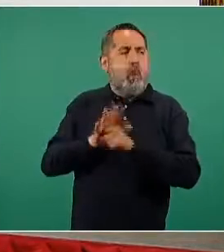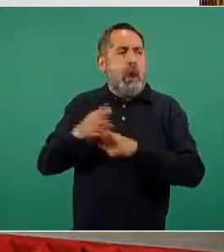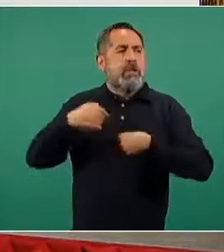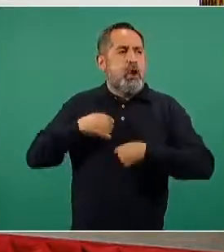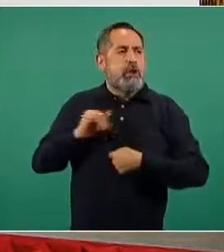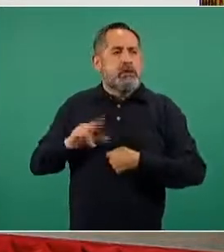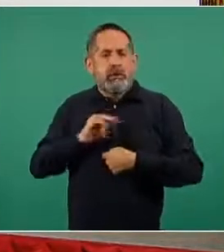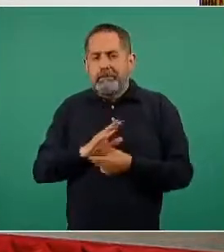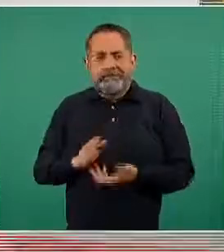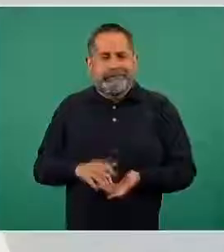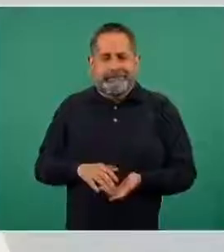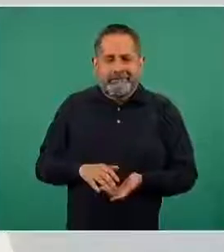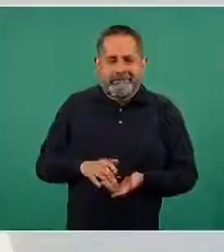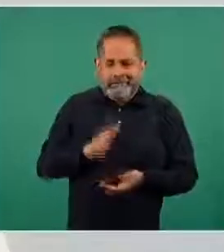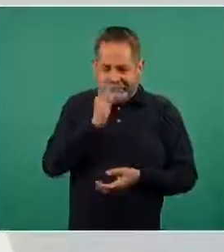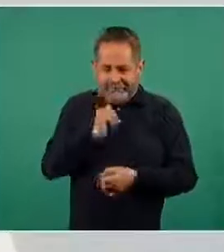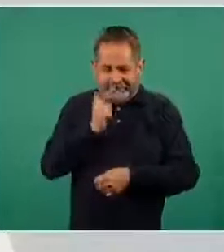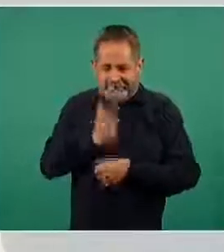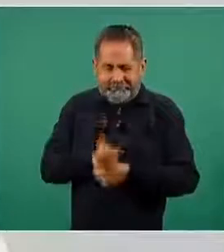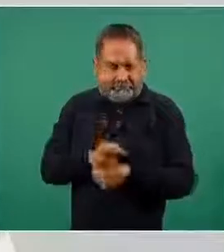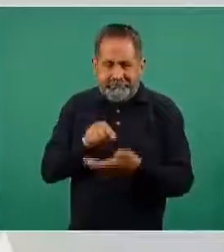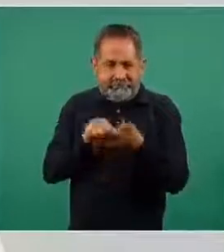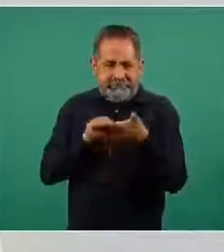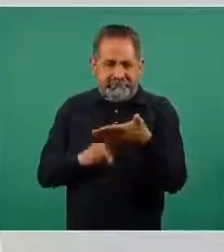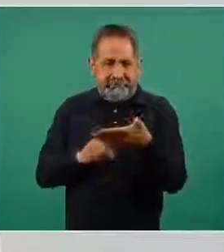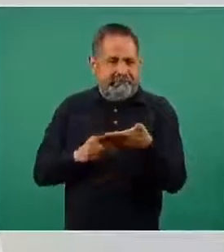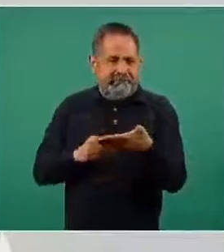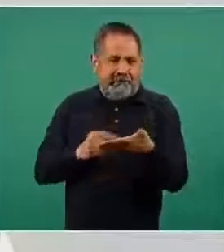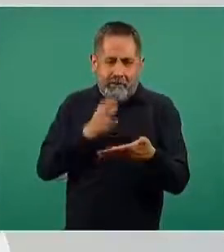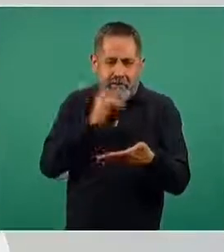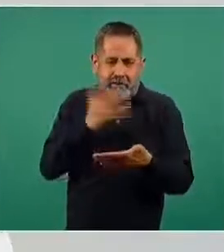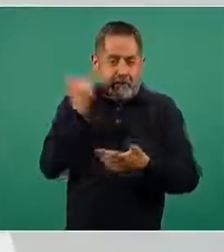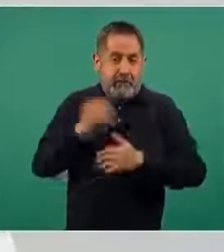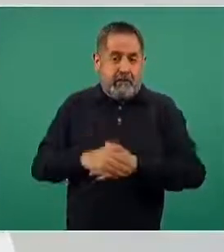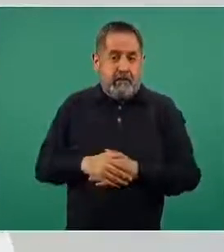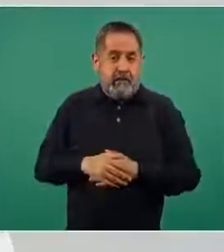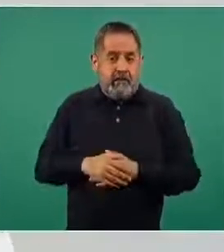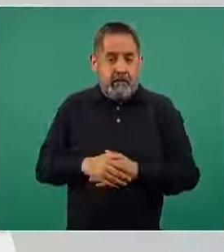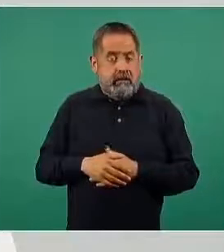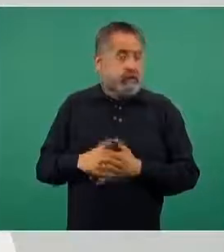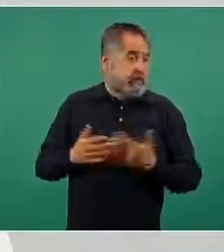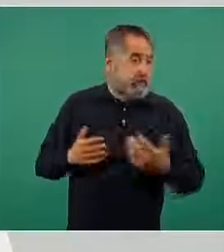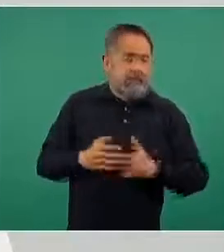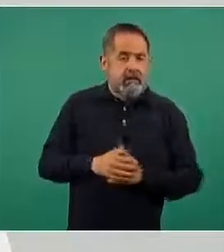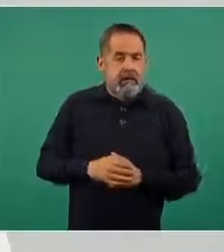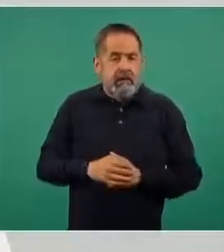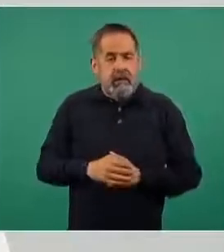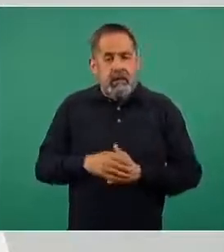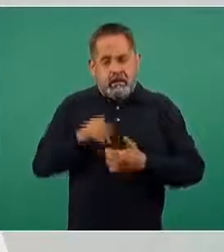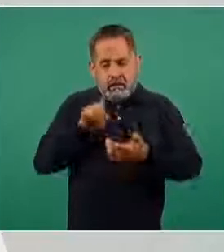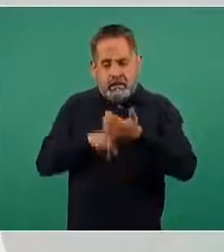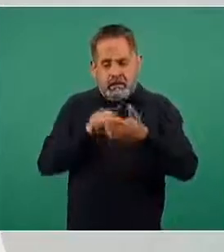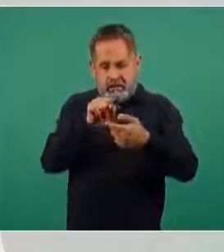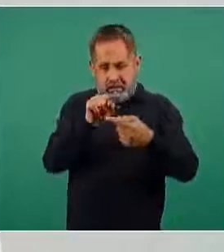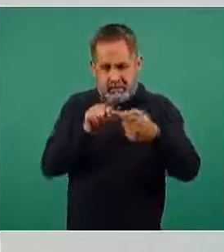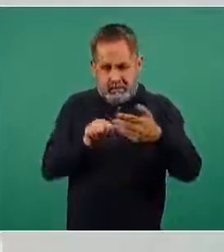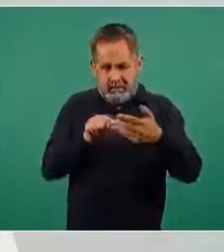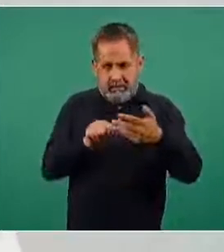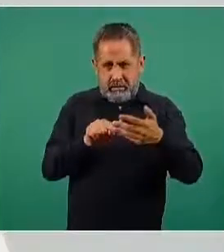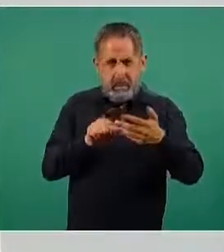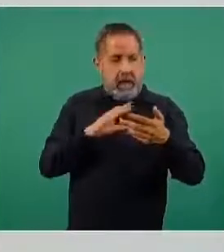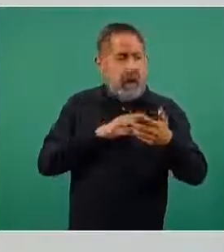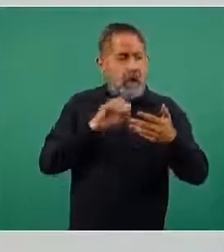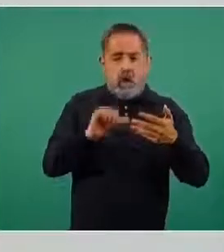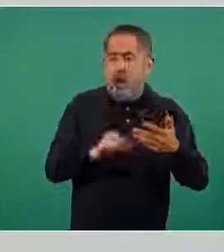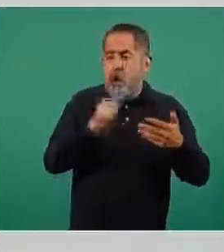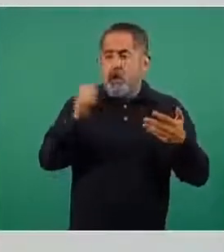es alérgico o alérgica a este tipo de componentes, dado que los mismos además pueden estar presentes, digamos, en otro